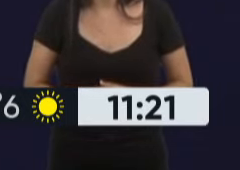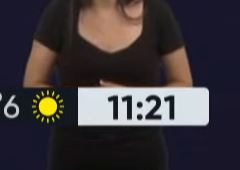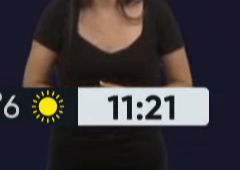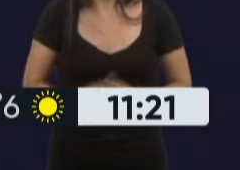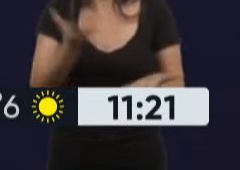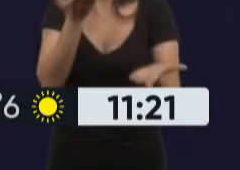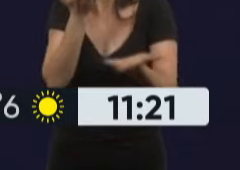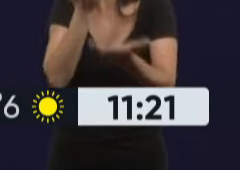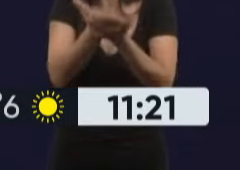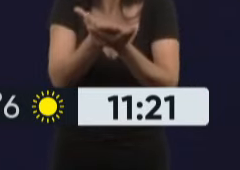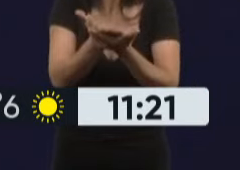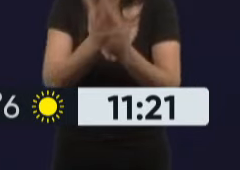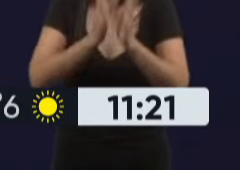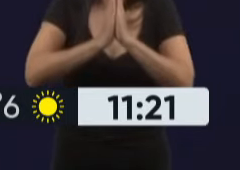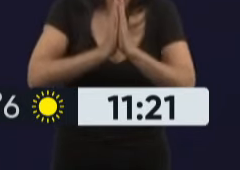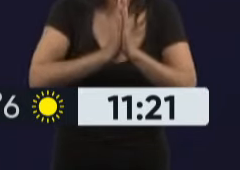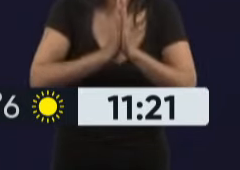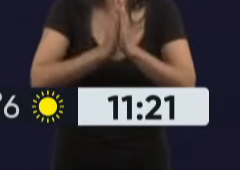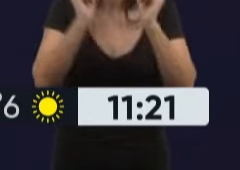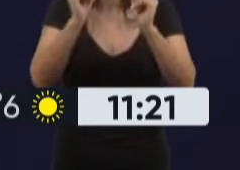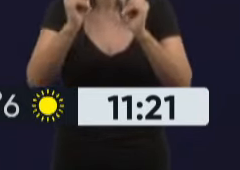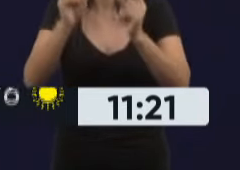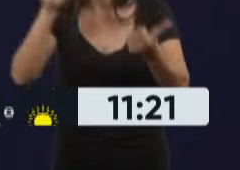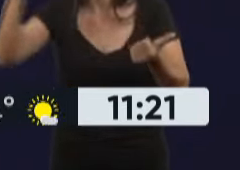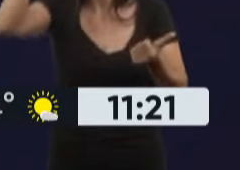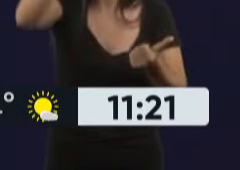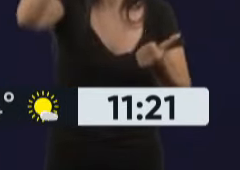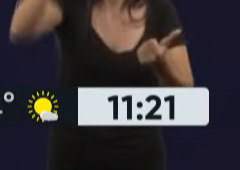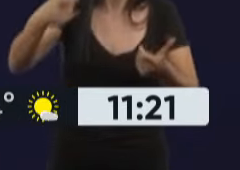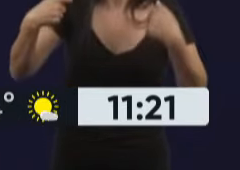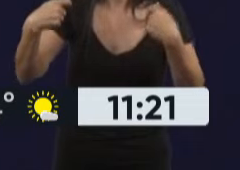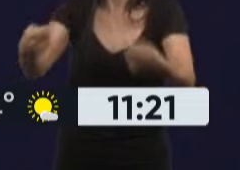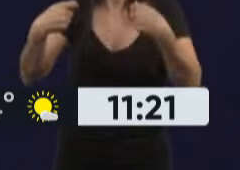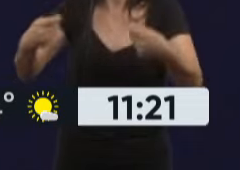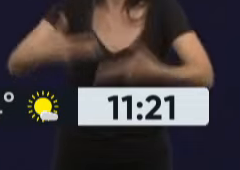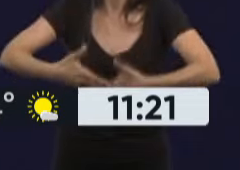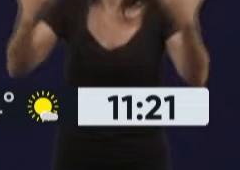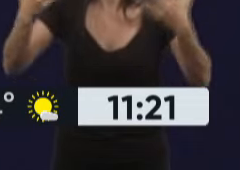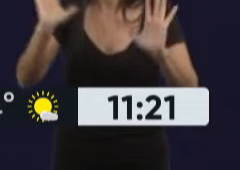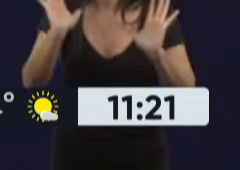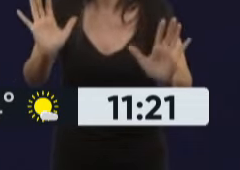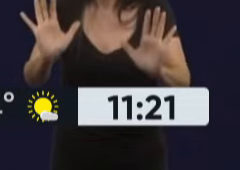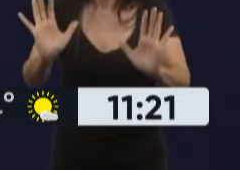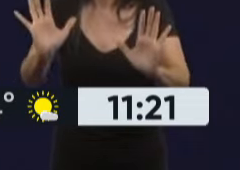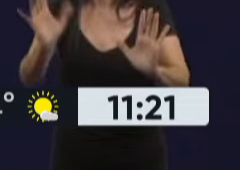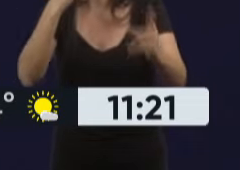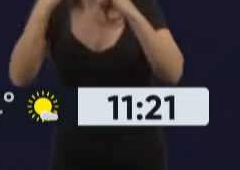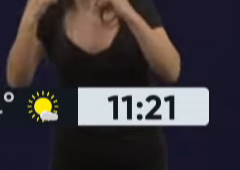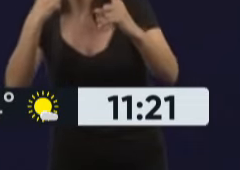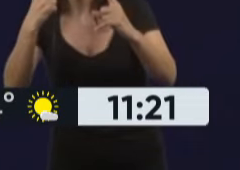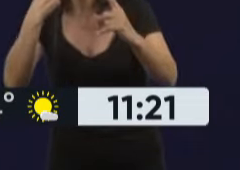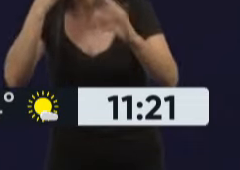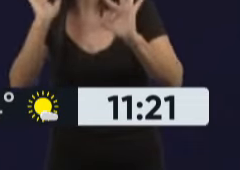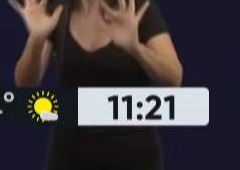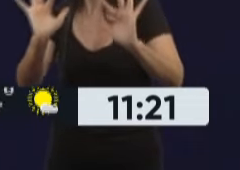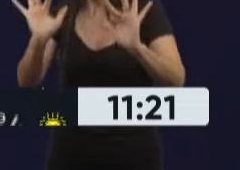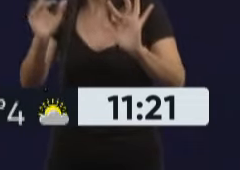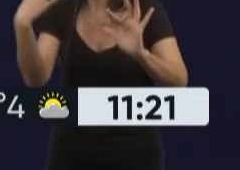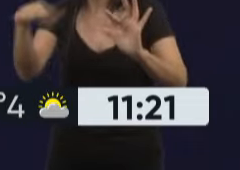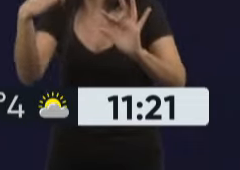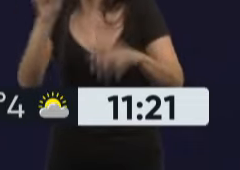apelamos A que efectivamente ese gasto eh sea eh consistente con el equilibrio